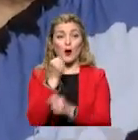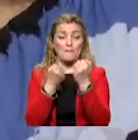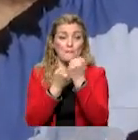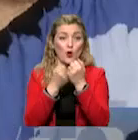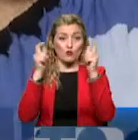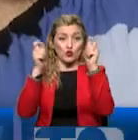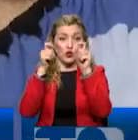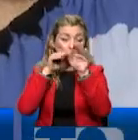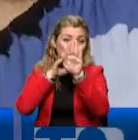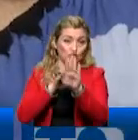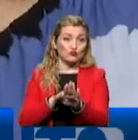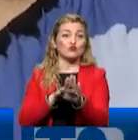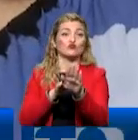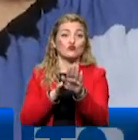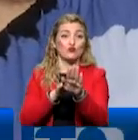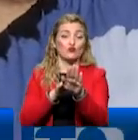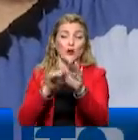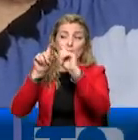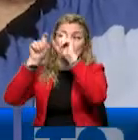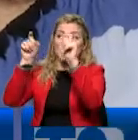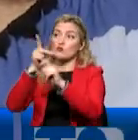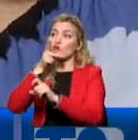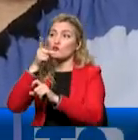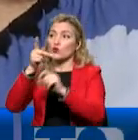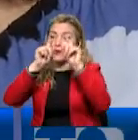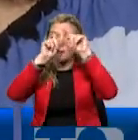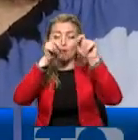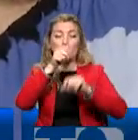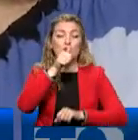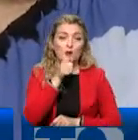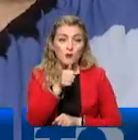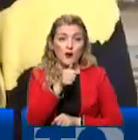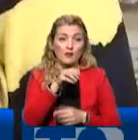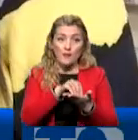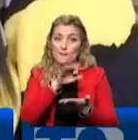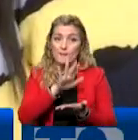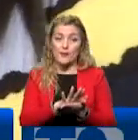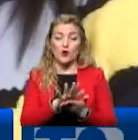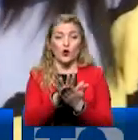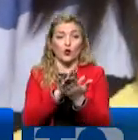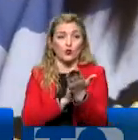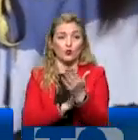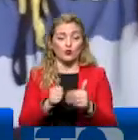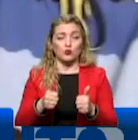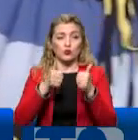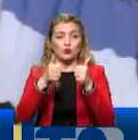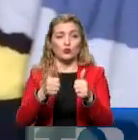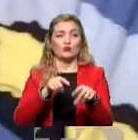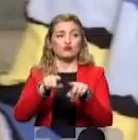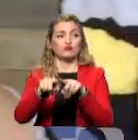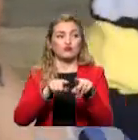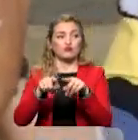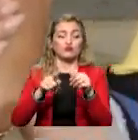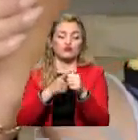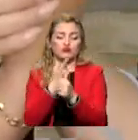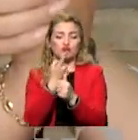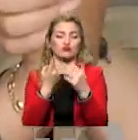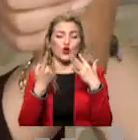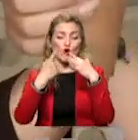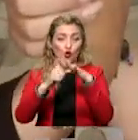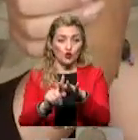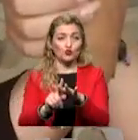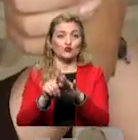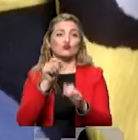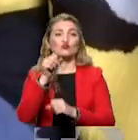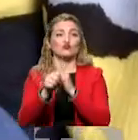de la fundación y también de empresas públicas y privadas para poder ejecutarlo. Las candidatas al primer certamen de belleza inclusivo,